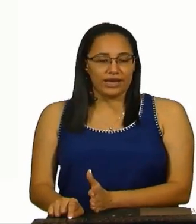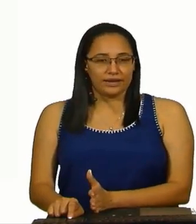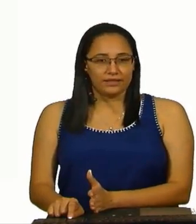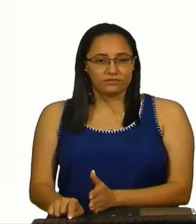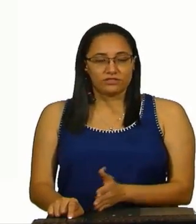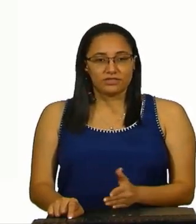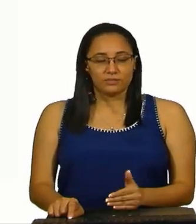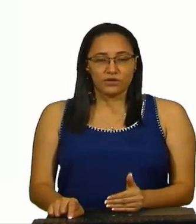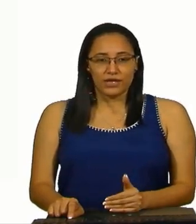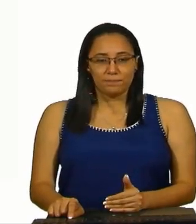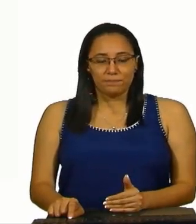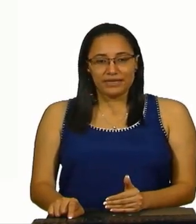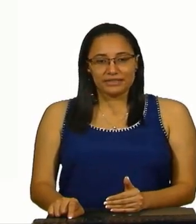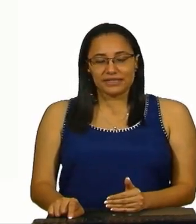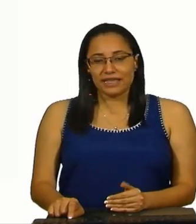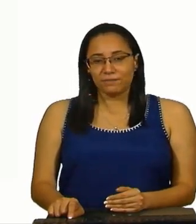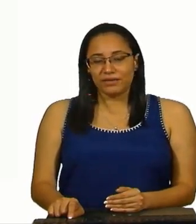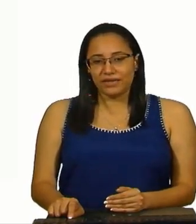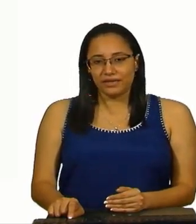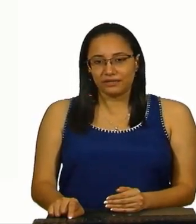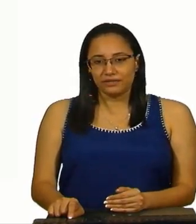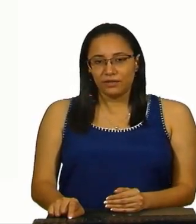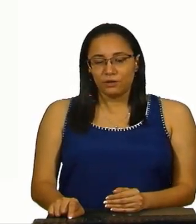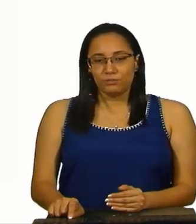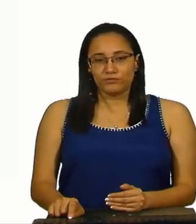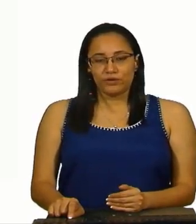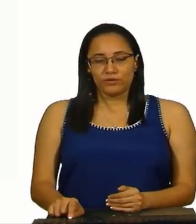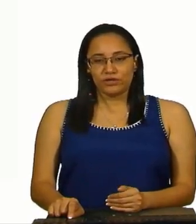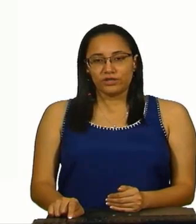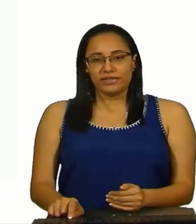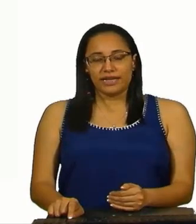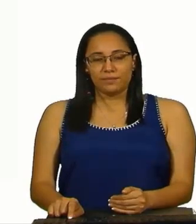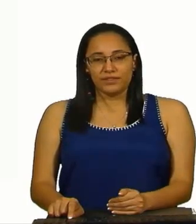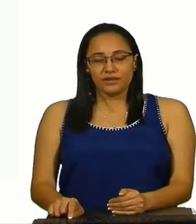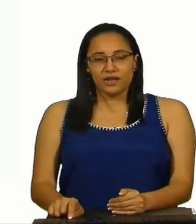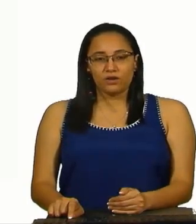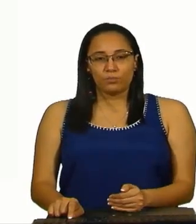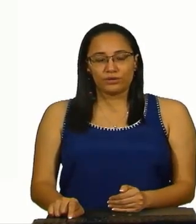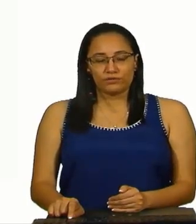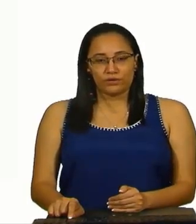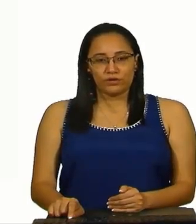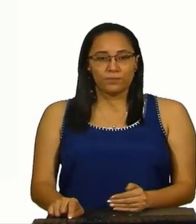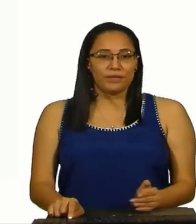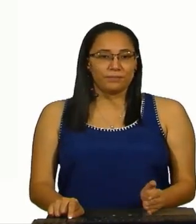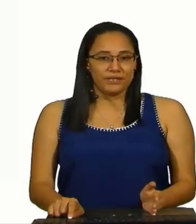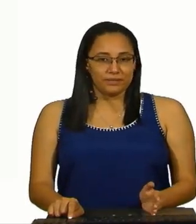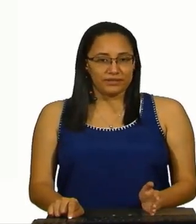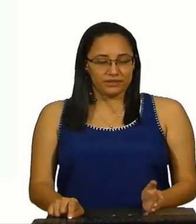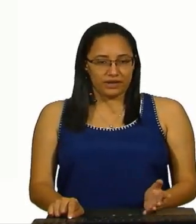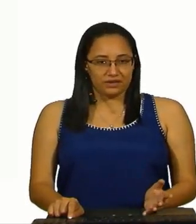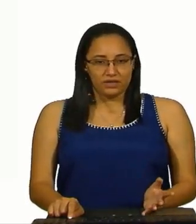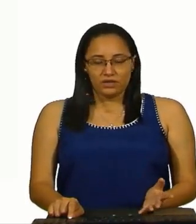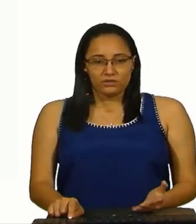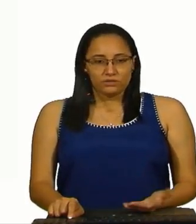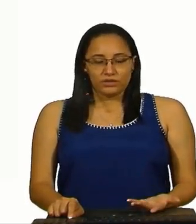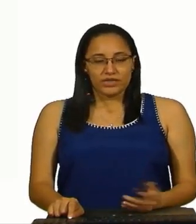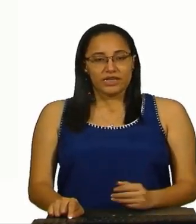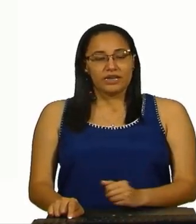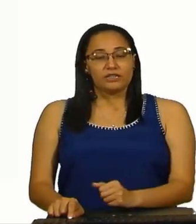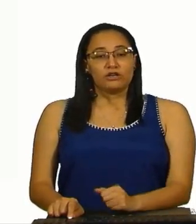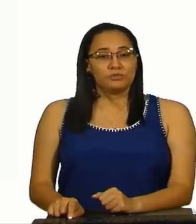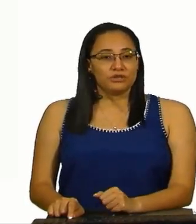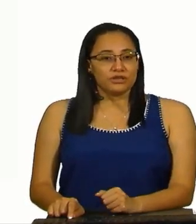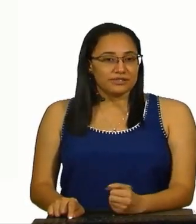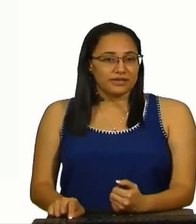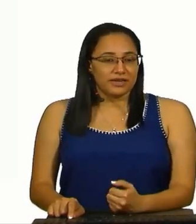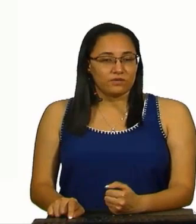o dejar. Entonces tenemos ahí, please let me in. Por favor, déjame entrar. O por favor, permíteme entrar. Cualquiera